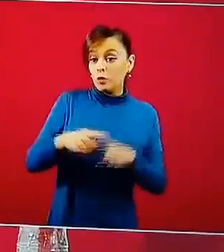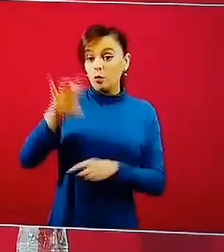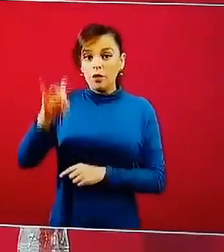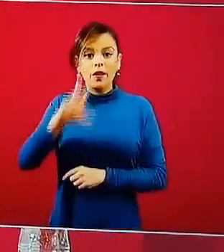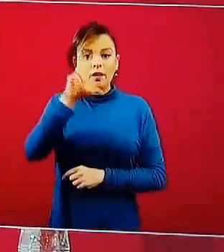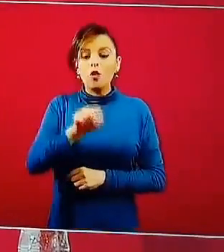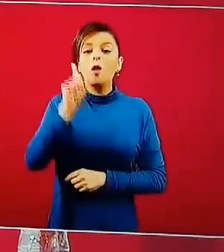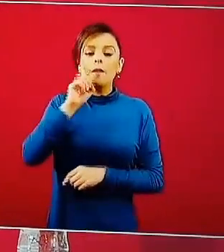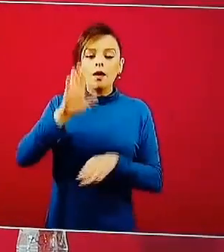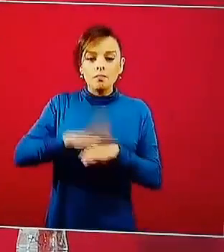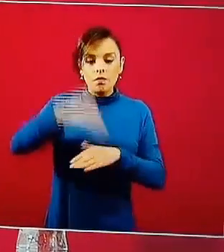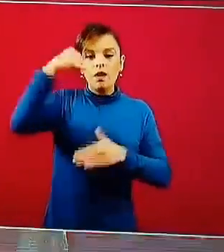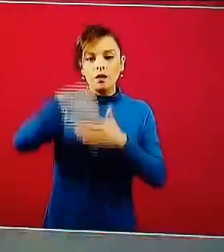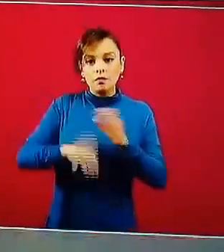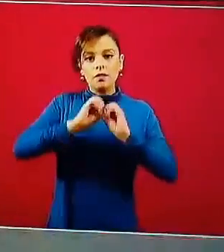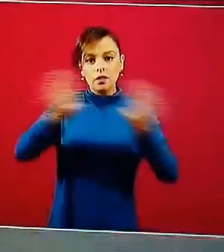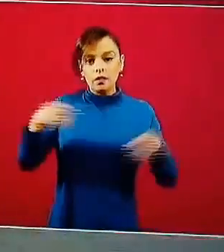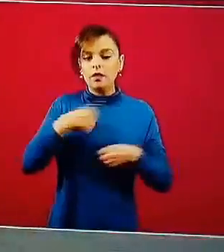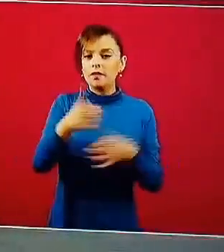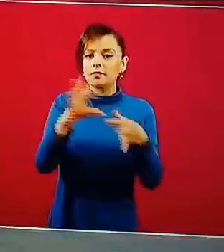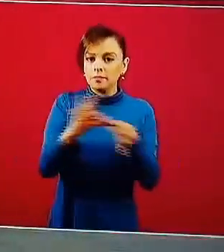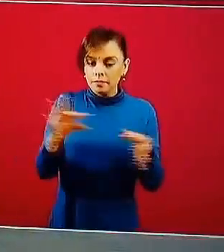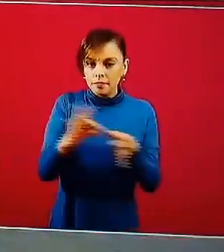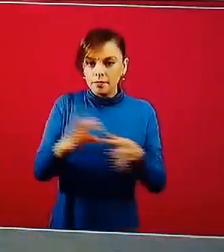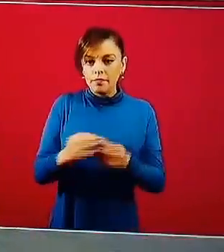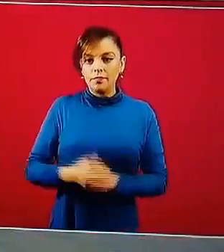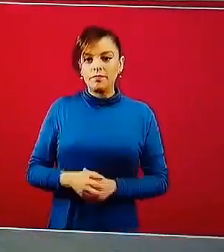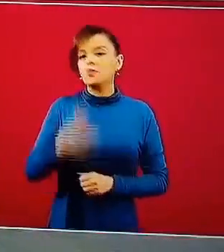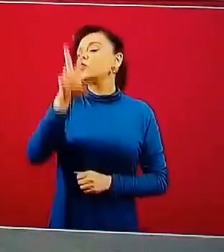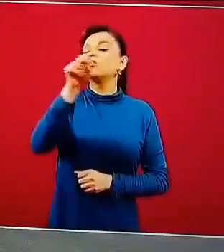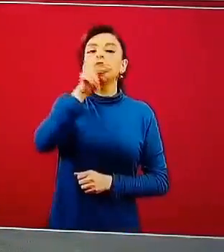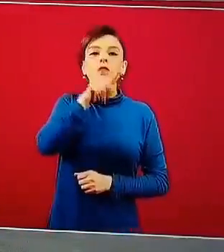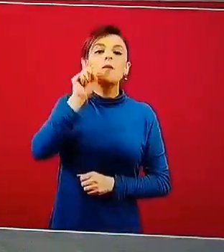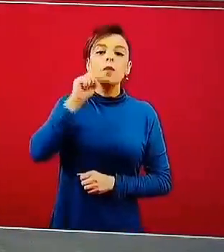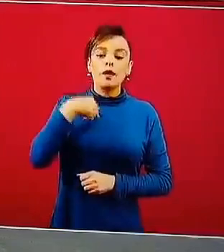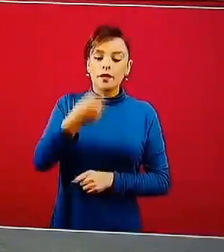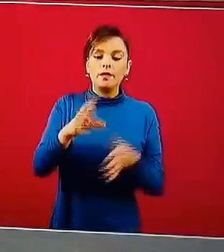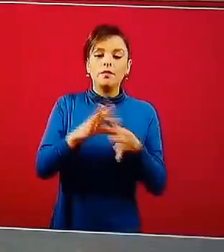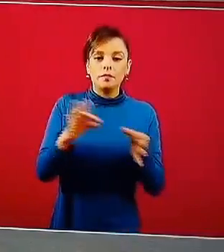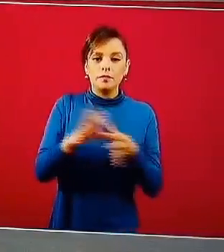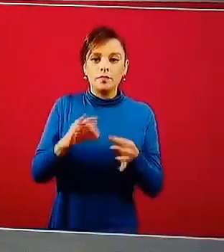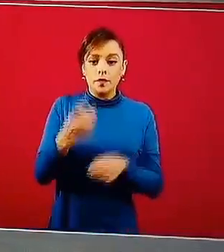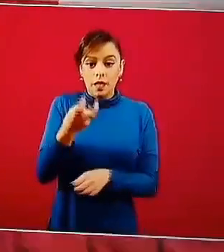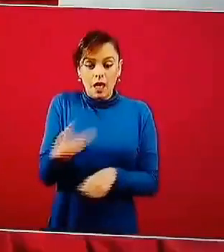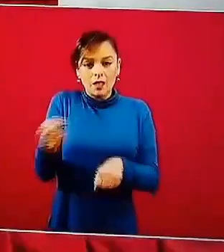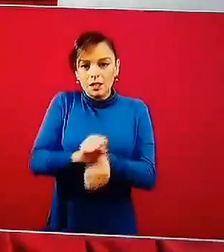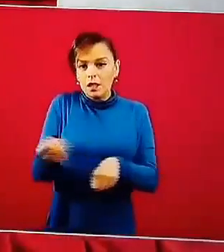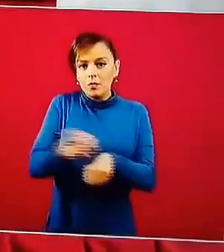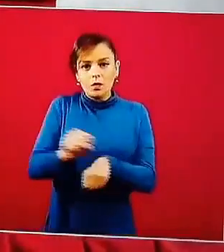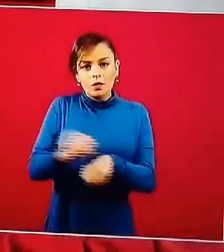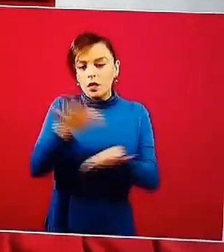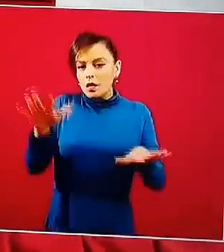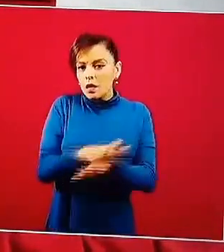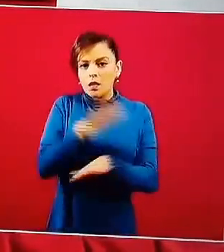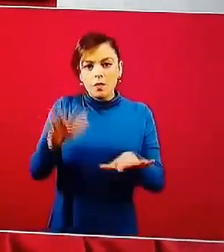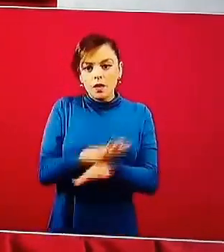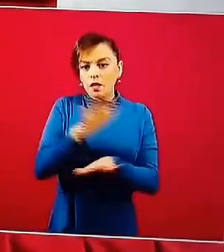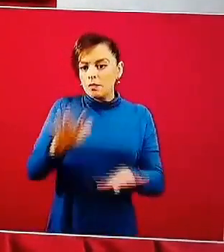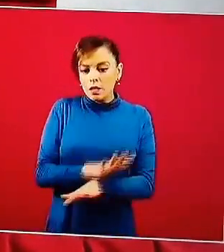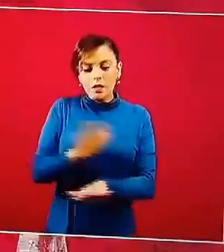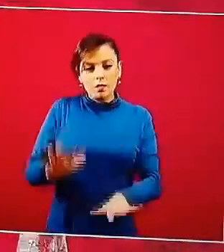y a todos en detalle. Solo quería saber si se había modificado. No se preocupe, mañana se lo explico. Esto cambia cada semana, cada semana.